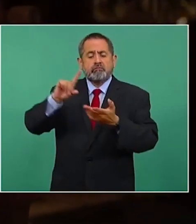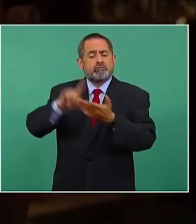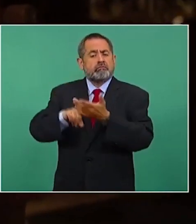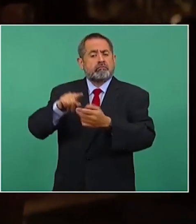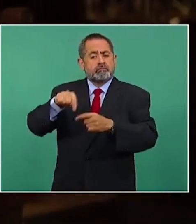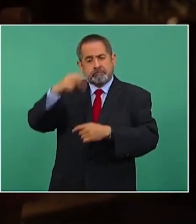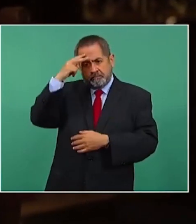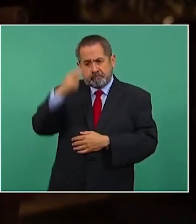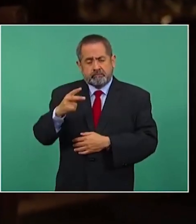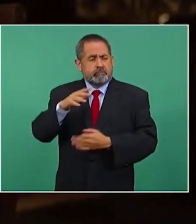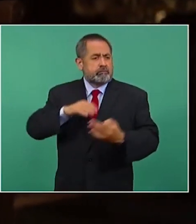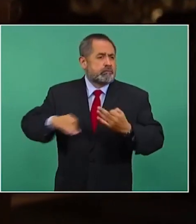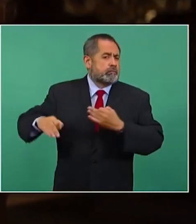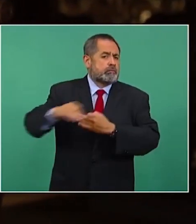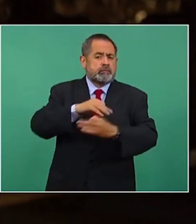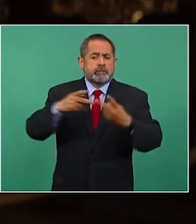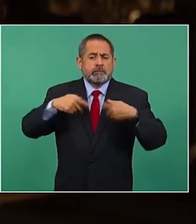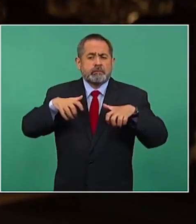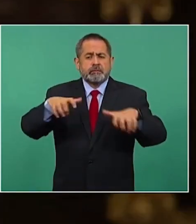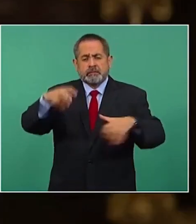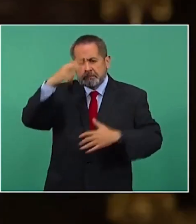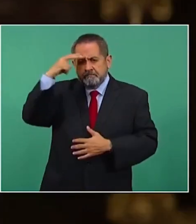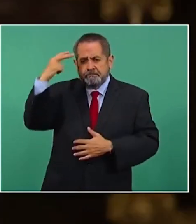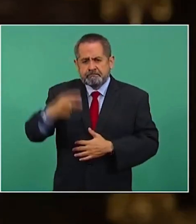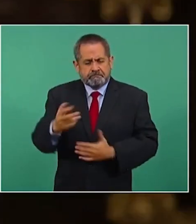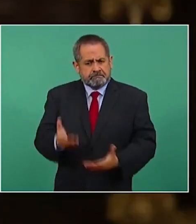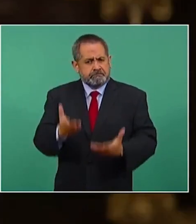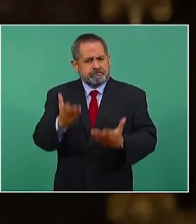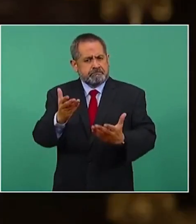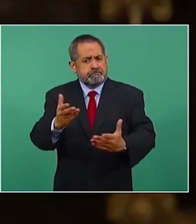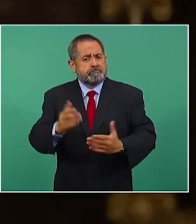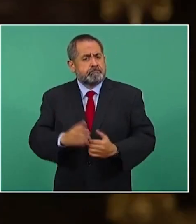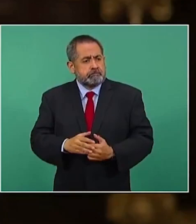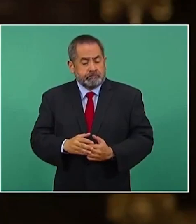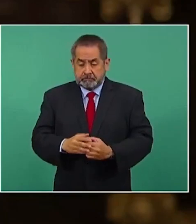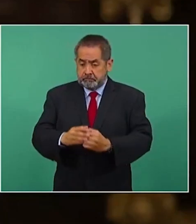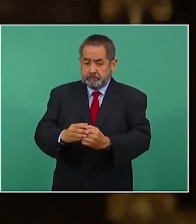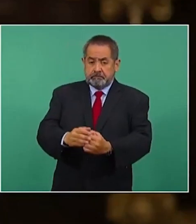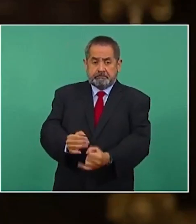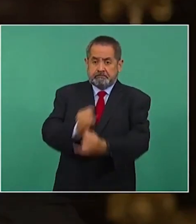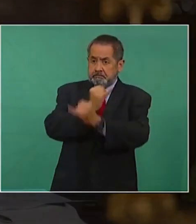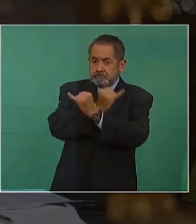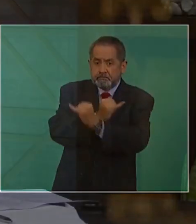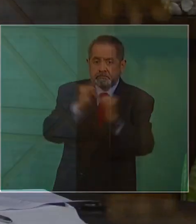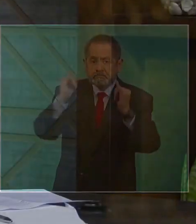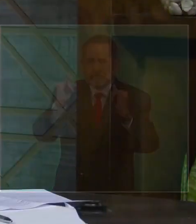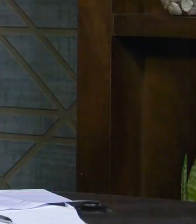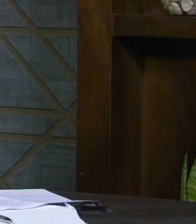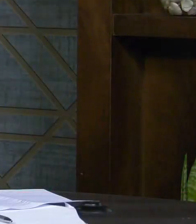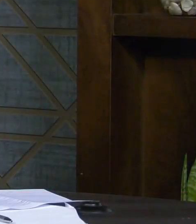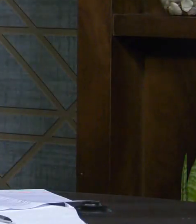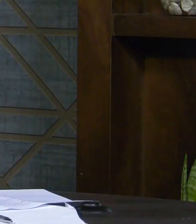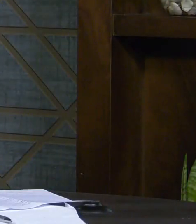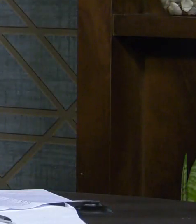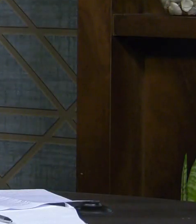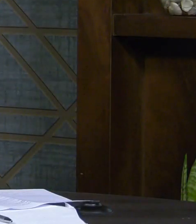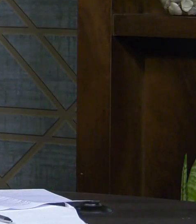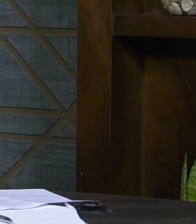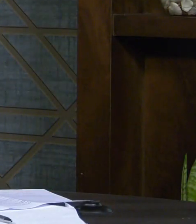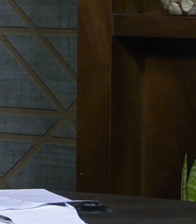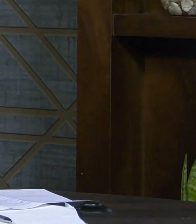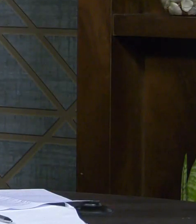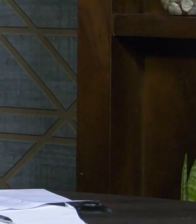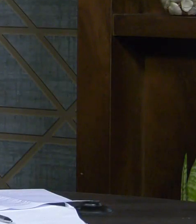Papa manda esa carta también, yo creo muy importante, creo que siguió una agenda del presidente, aunque también dijo el Papa, a